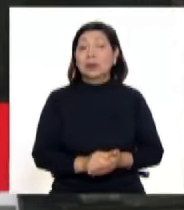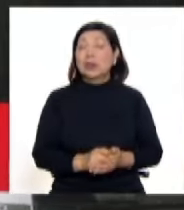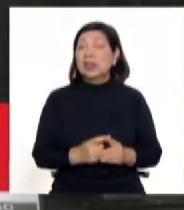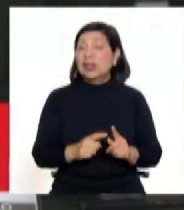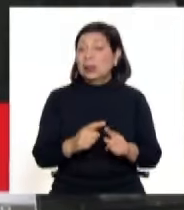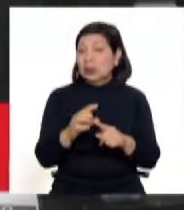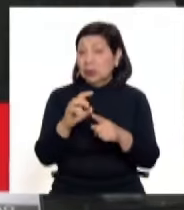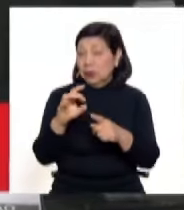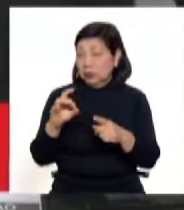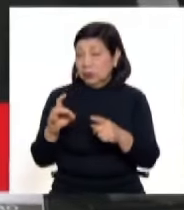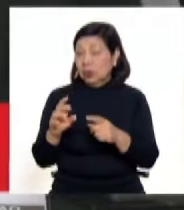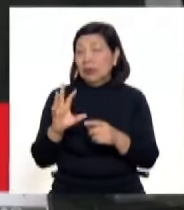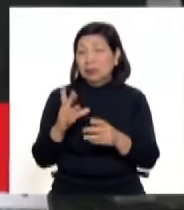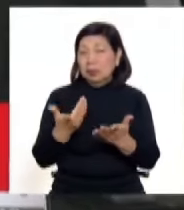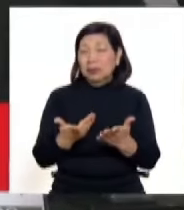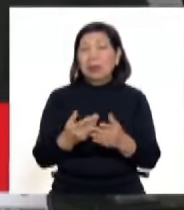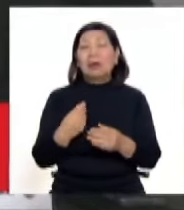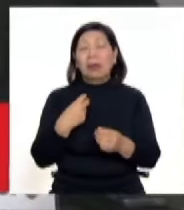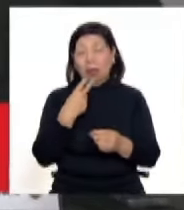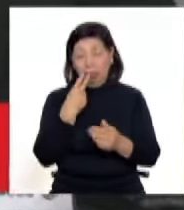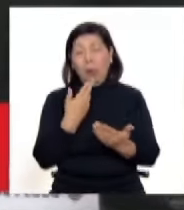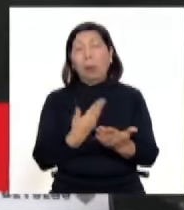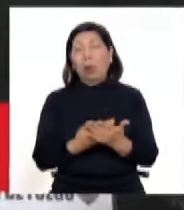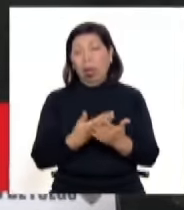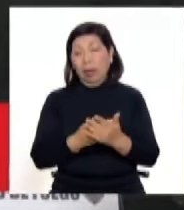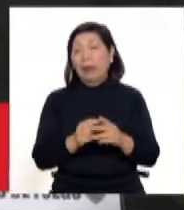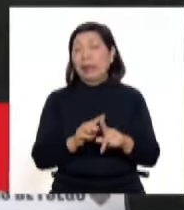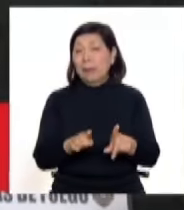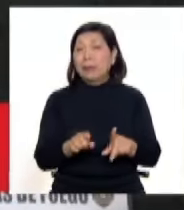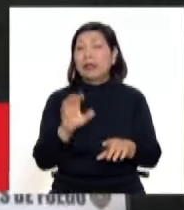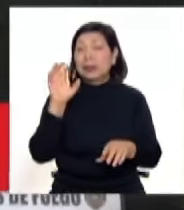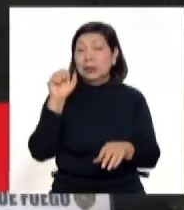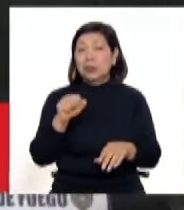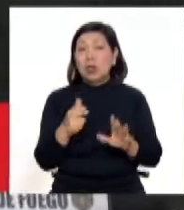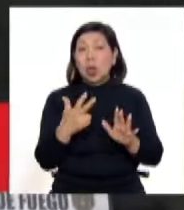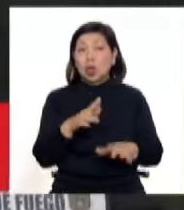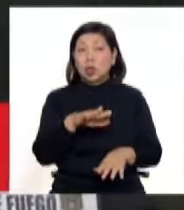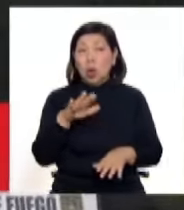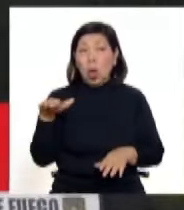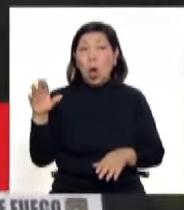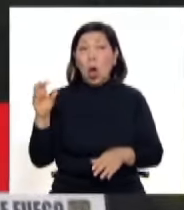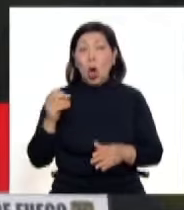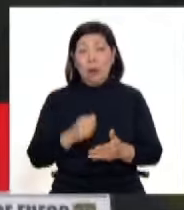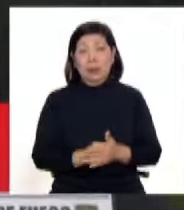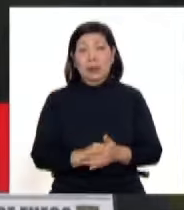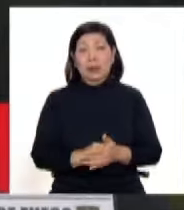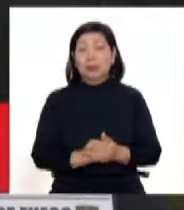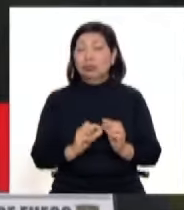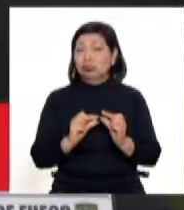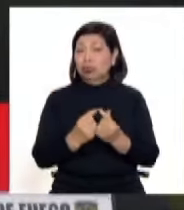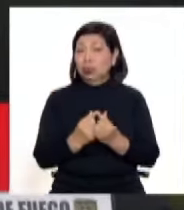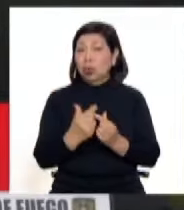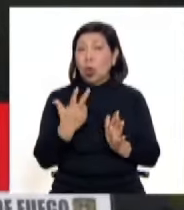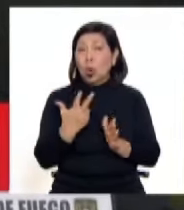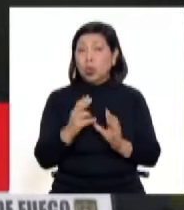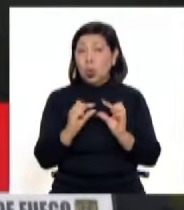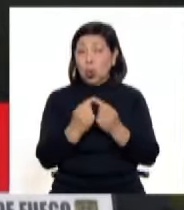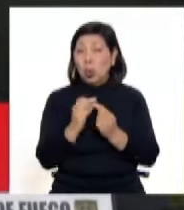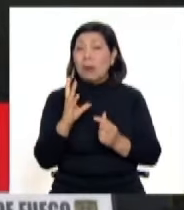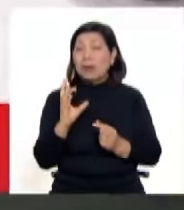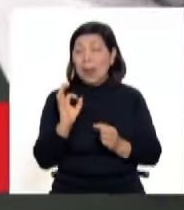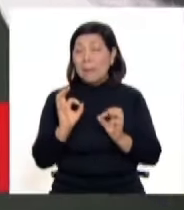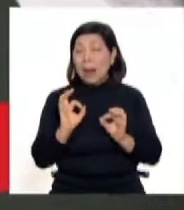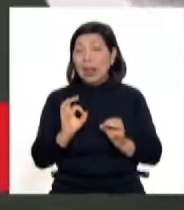autores de diferentes delitos en fragancia Asimismo la retención de ocho menores se ha desarticulado ocho bandas